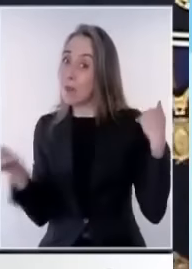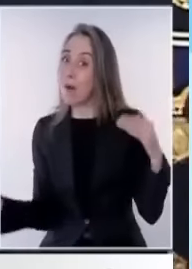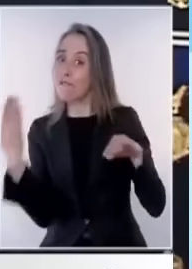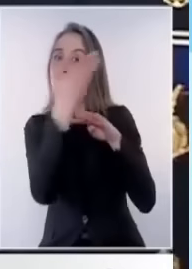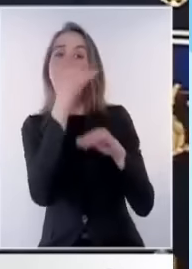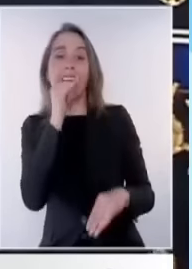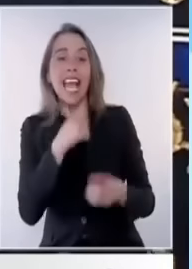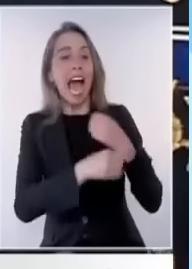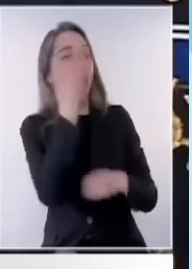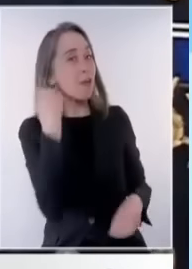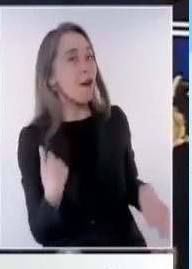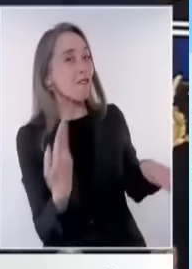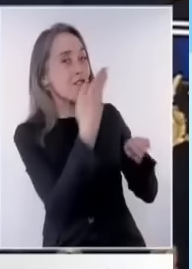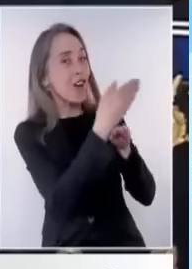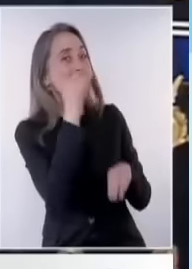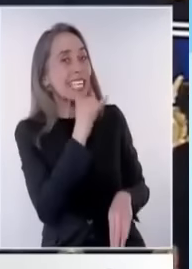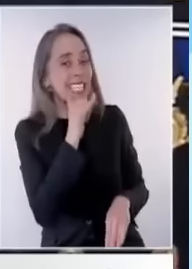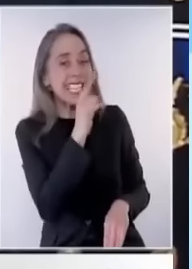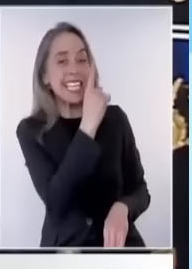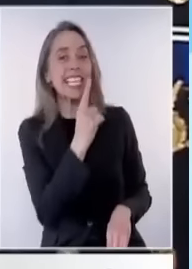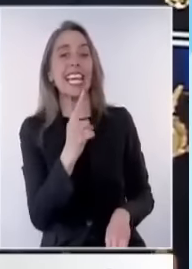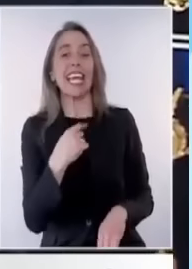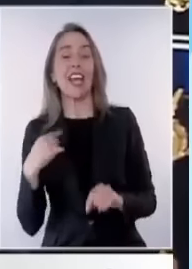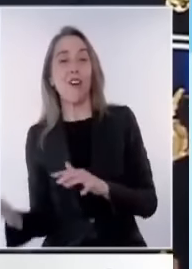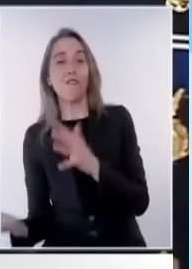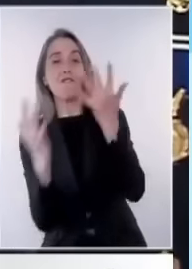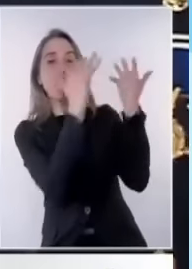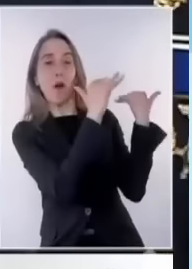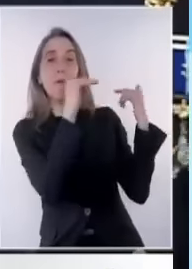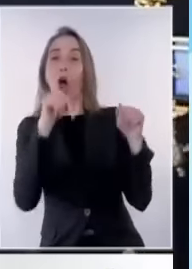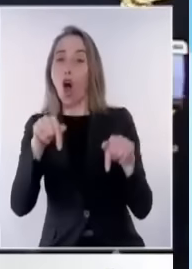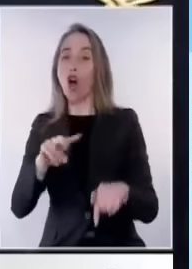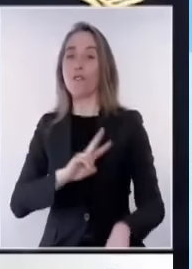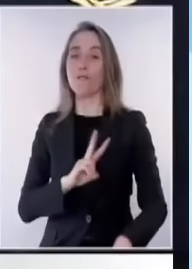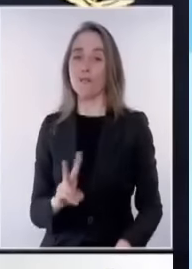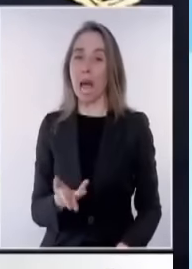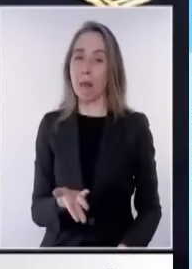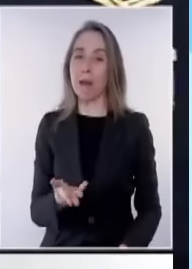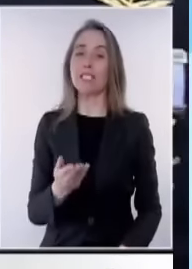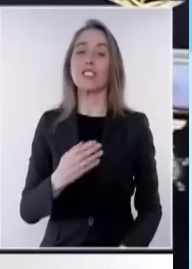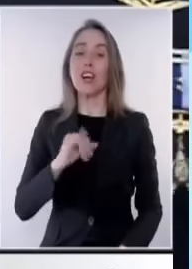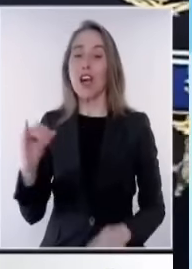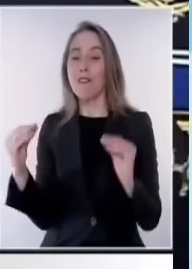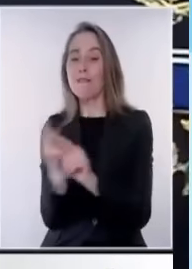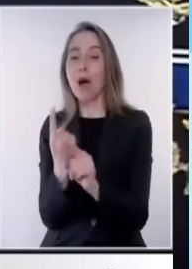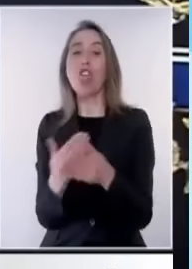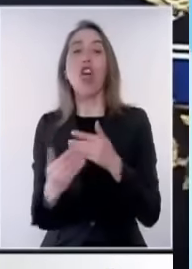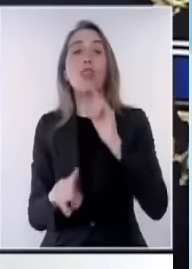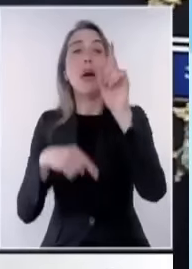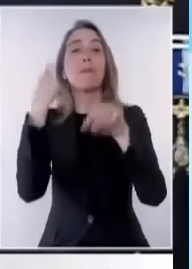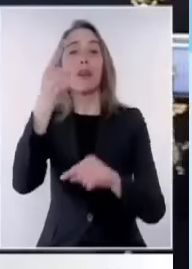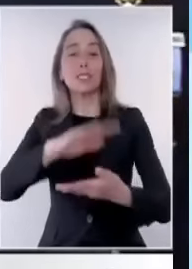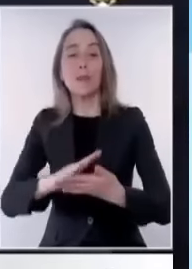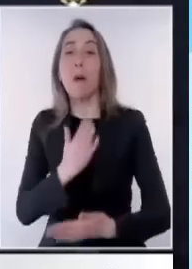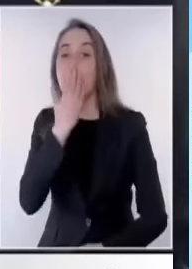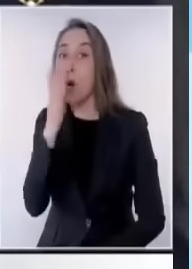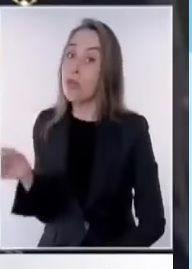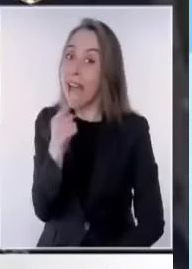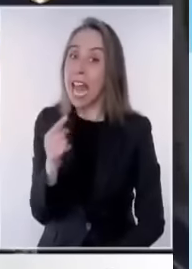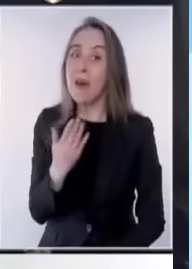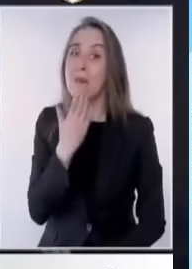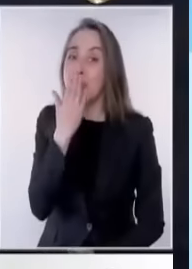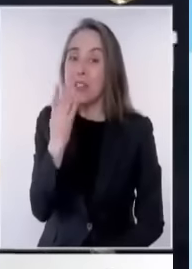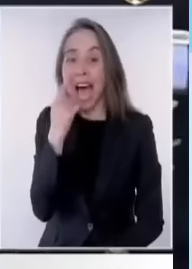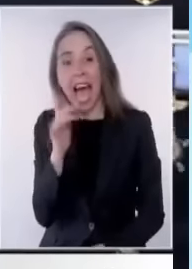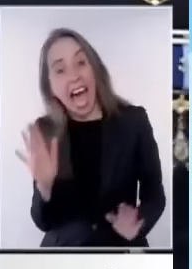pasado estuvo en Iquique. El año pasado estuvimos en Iquique. Hoy día en Valparaíso, ahí vamos a conversar dónde hacemos la próxima ceremonia. Punta Arenas, puede ser.